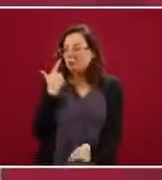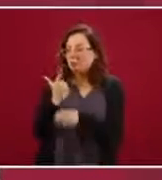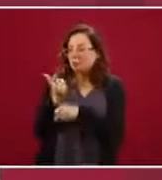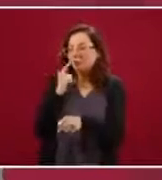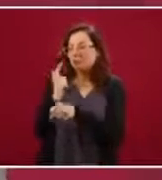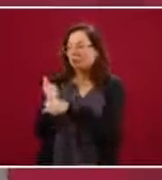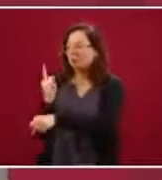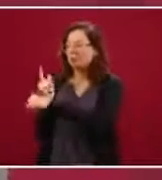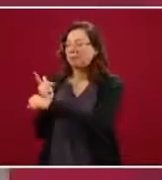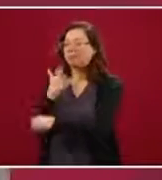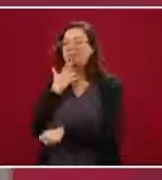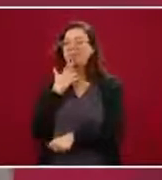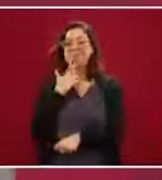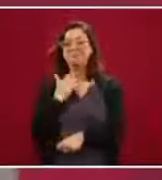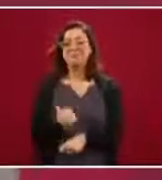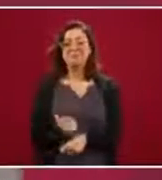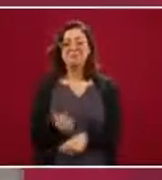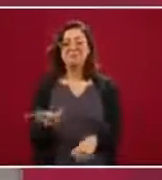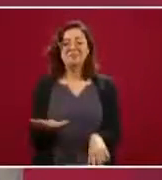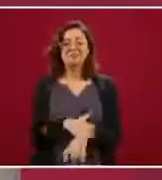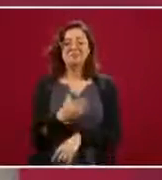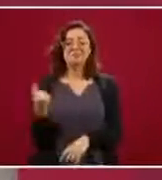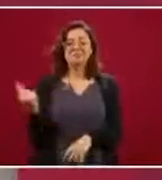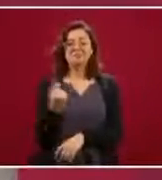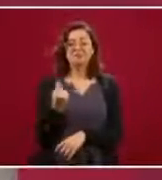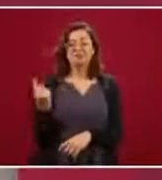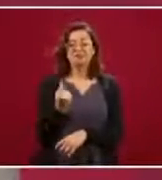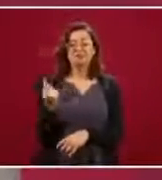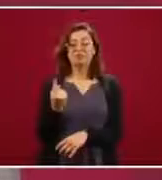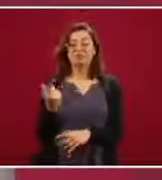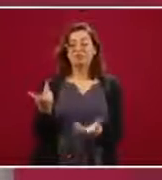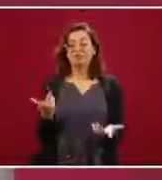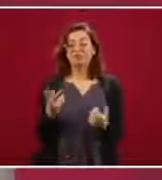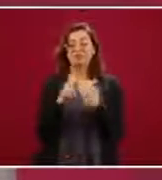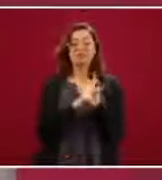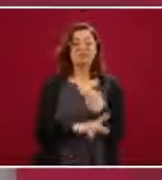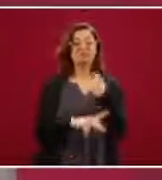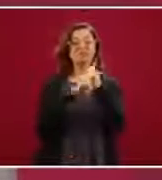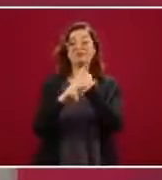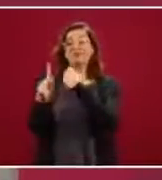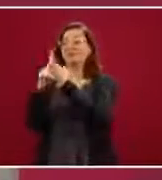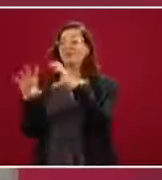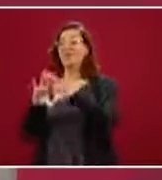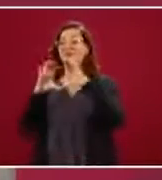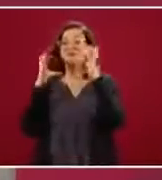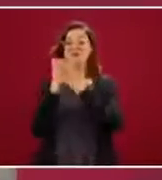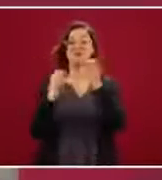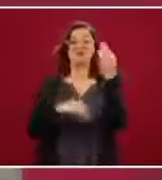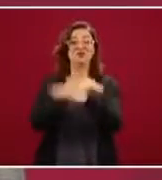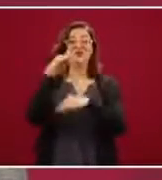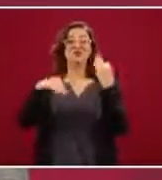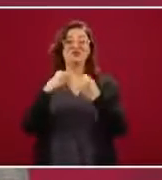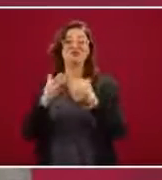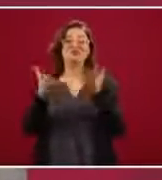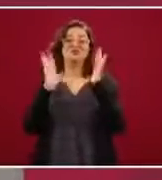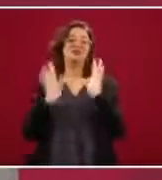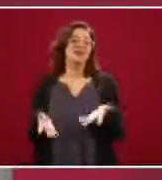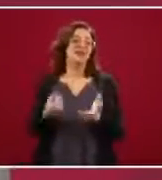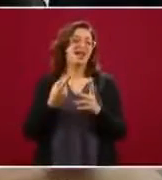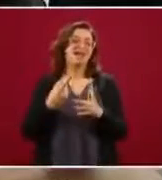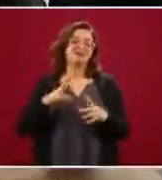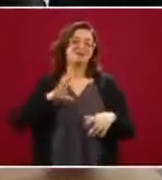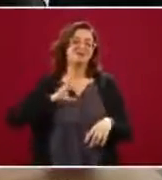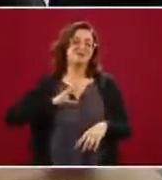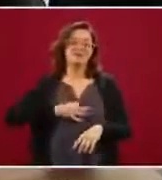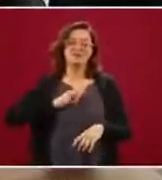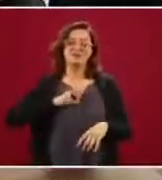de enfermedades. Porque además, al interior de todos los países también existe ya una dinámica de transmisión, me refiero a